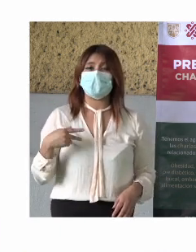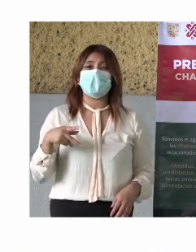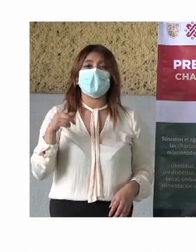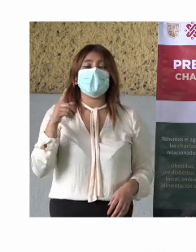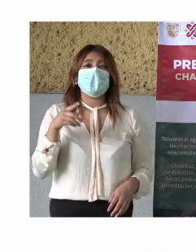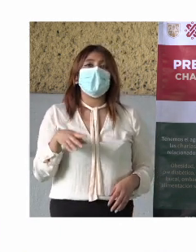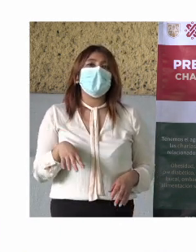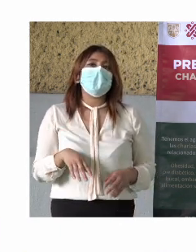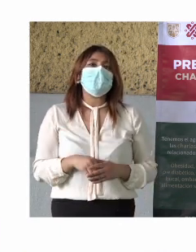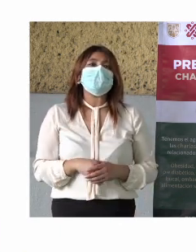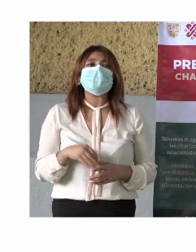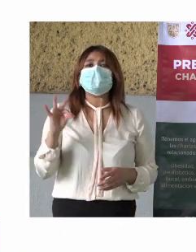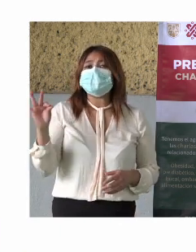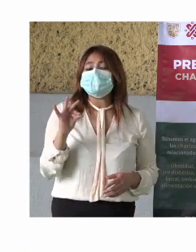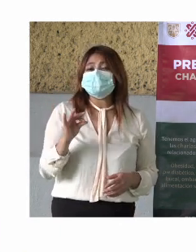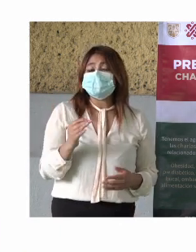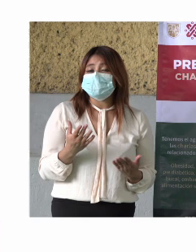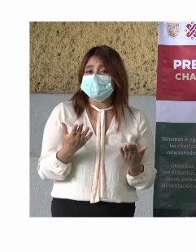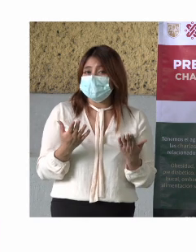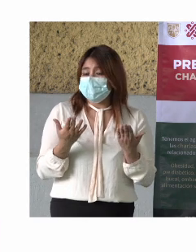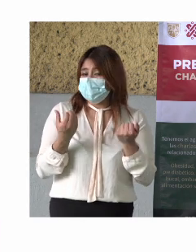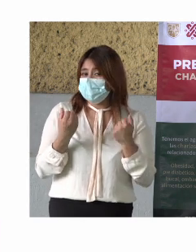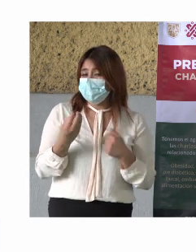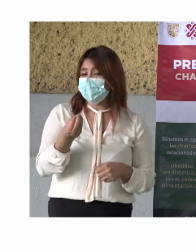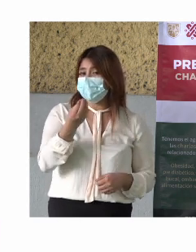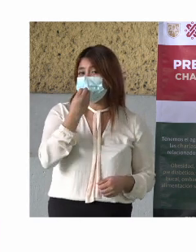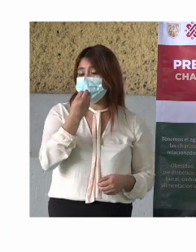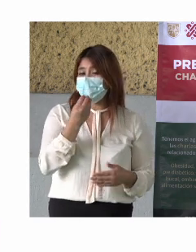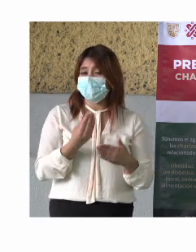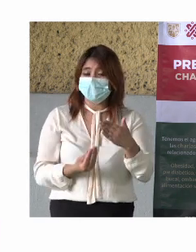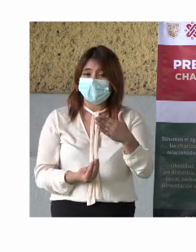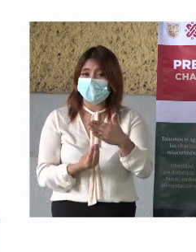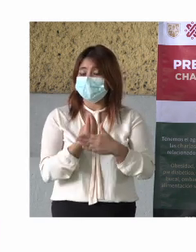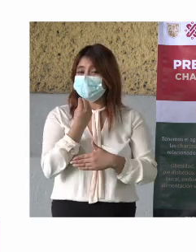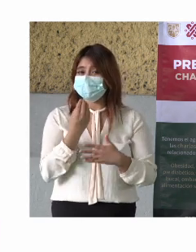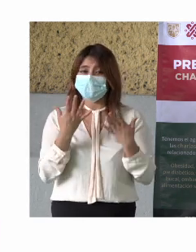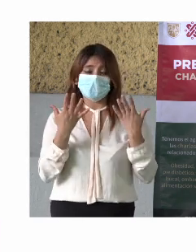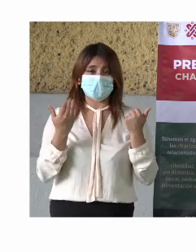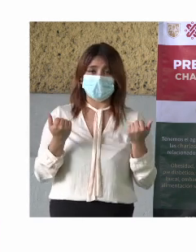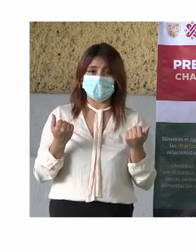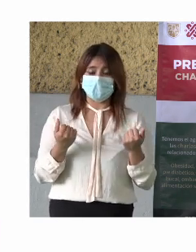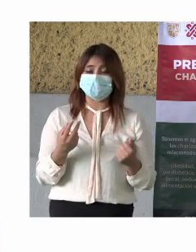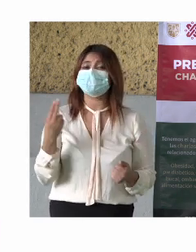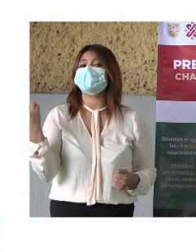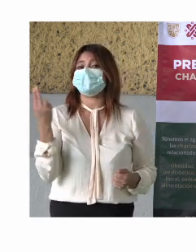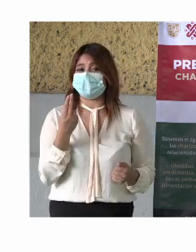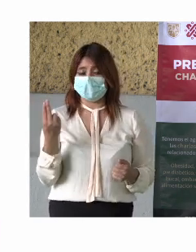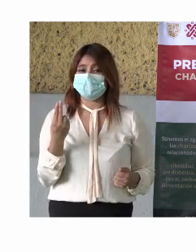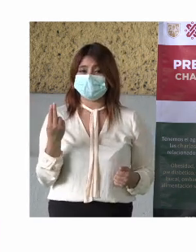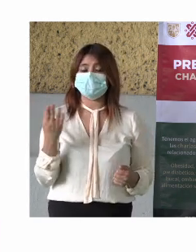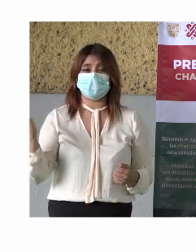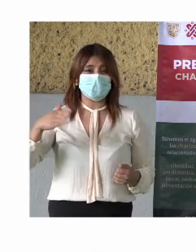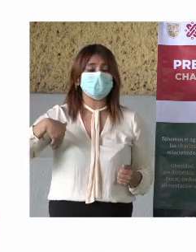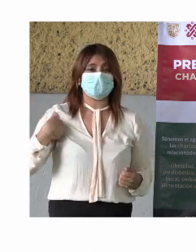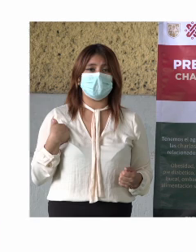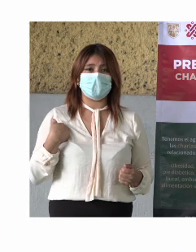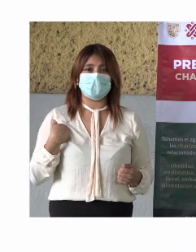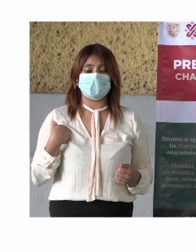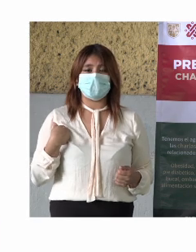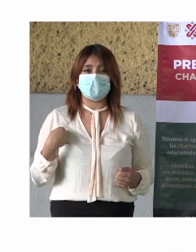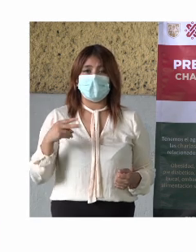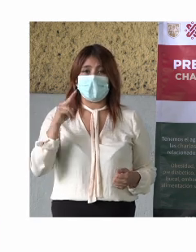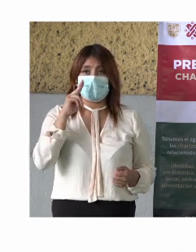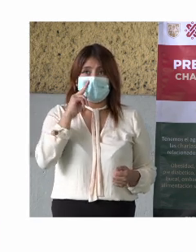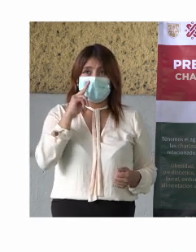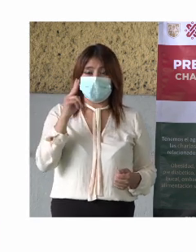ayuno prolongado, podríamos caer en una hipoglucemia, con estos bajones de glucosa. Entonces, en ese momento, el hígado detecta que nuestros